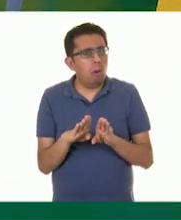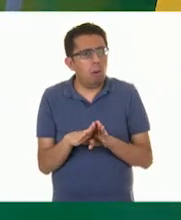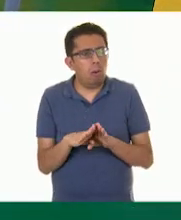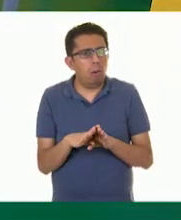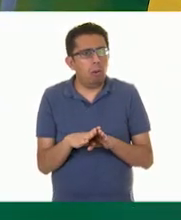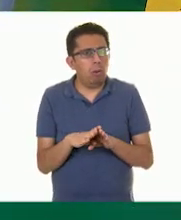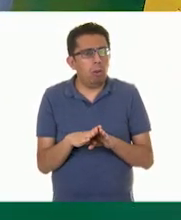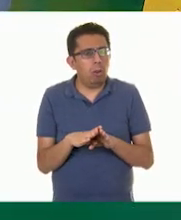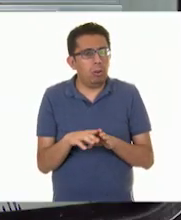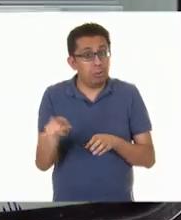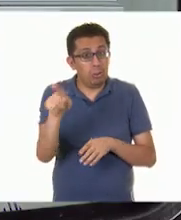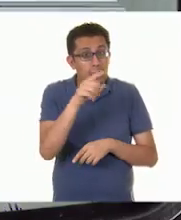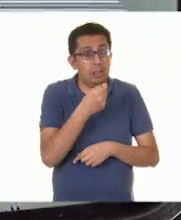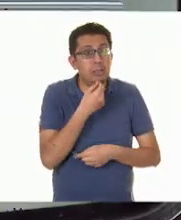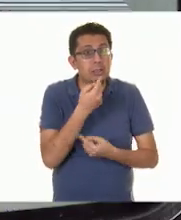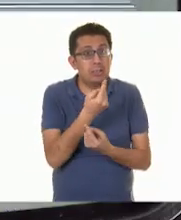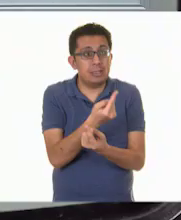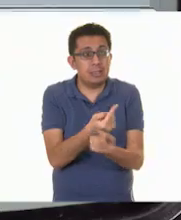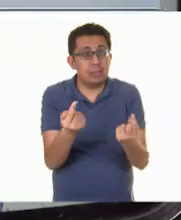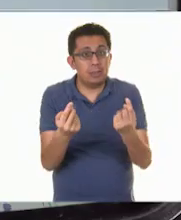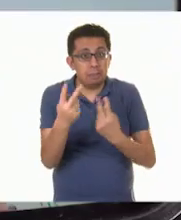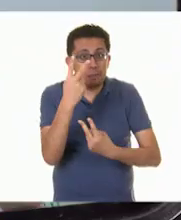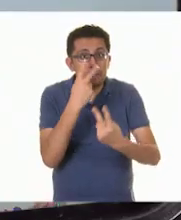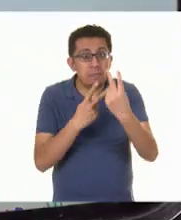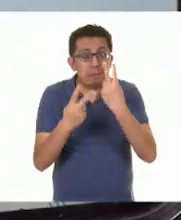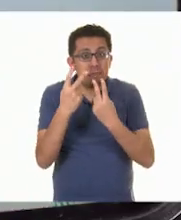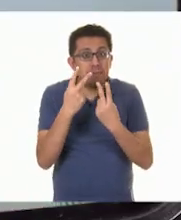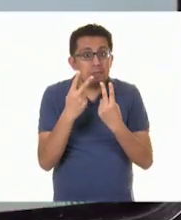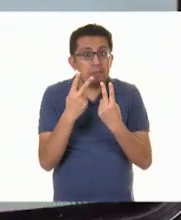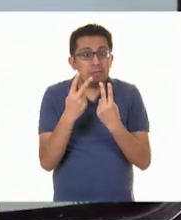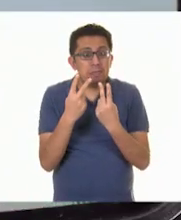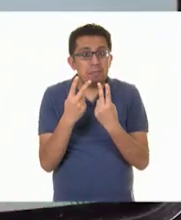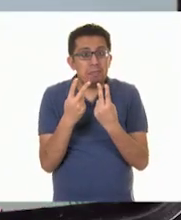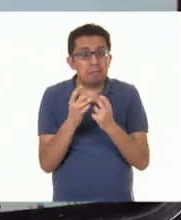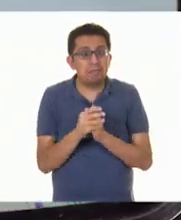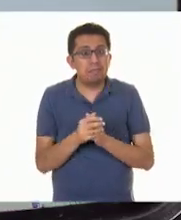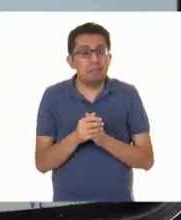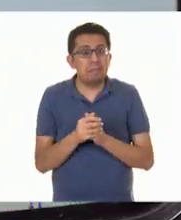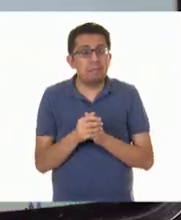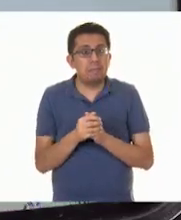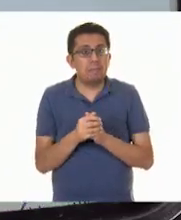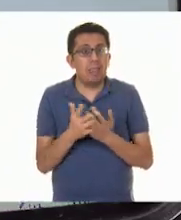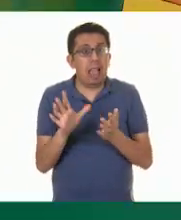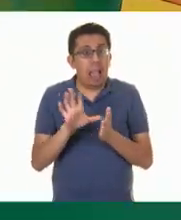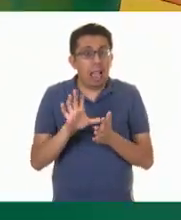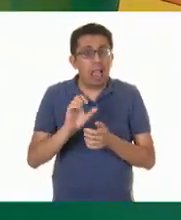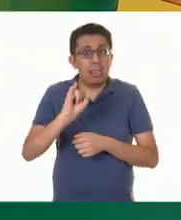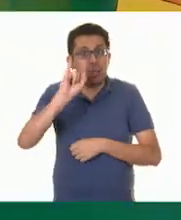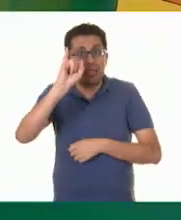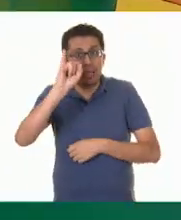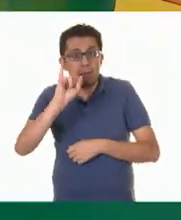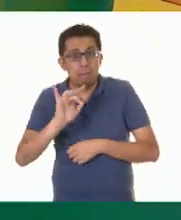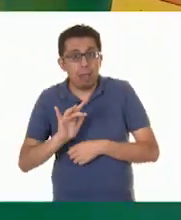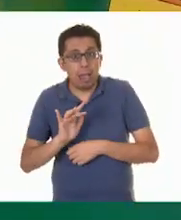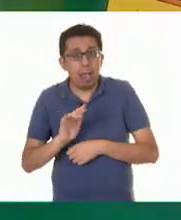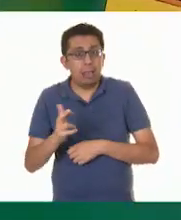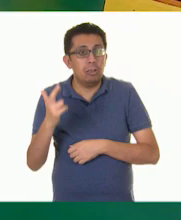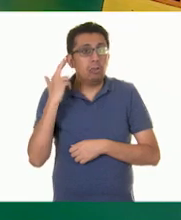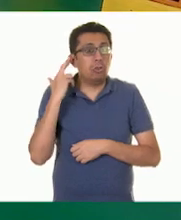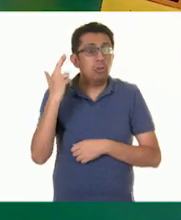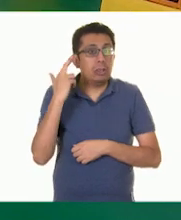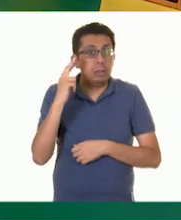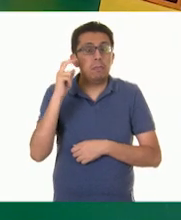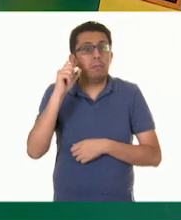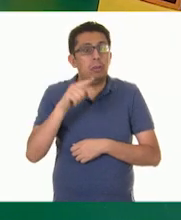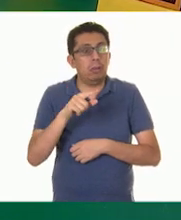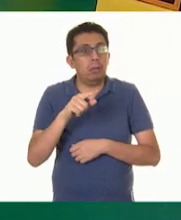niños que nos están viendo. Sí, es cierto, nos están viendo. Nos la están viendo imagen, el sonido. y nos están escuchando. Exacto.